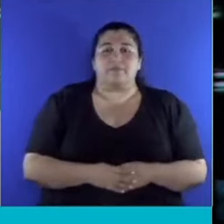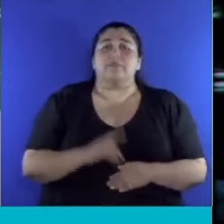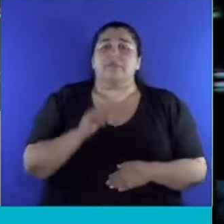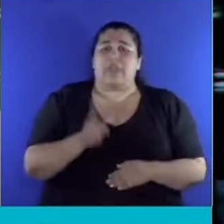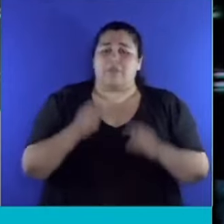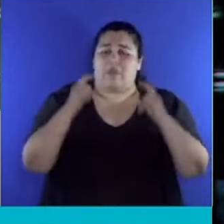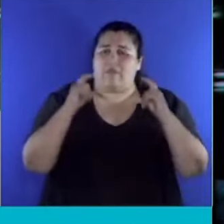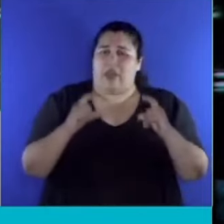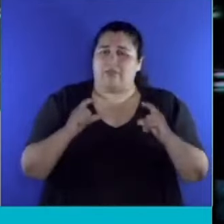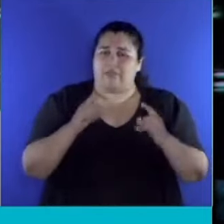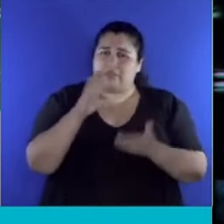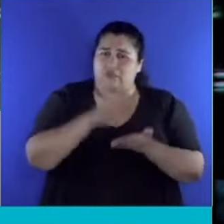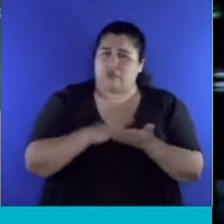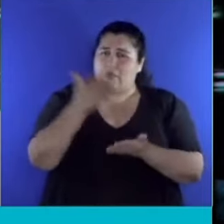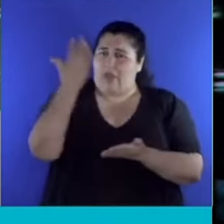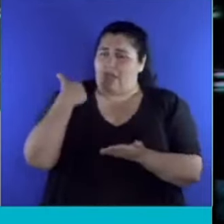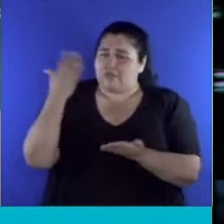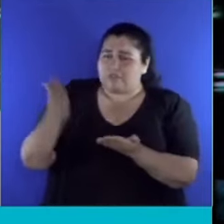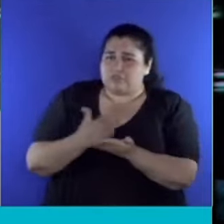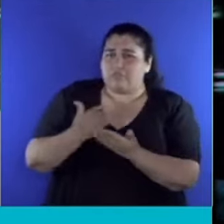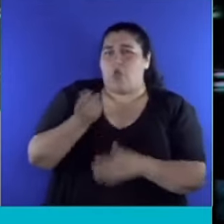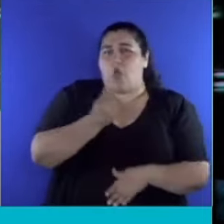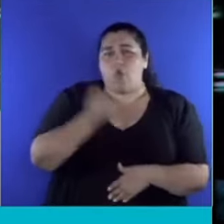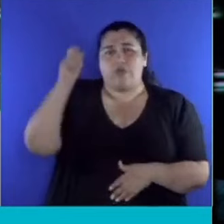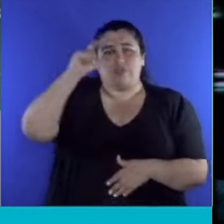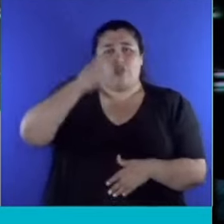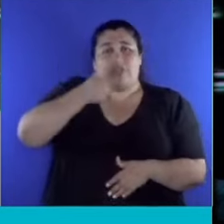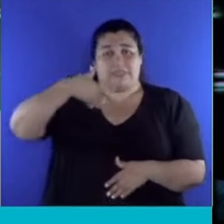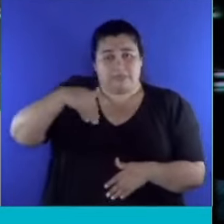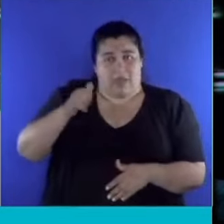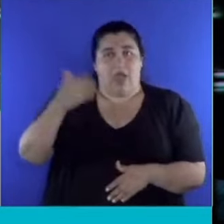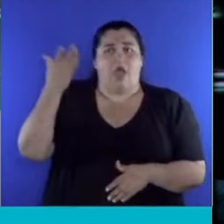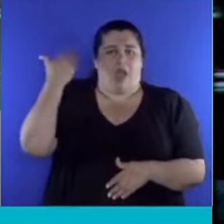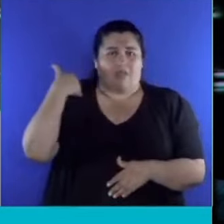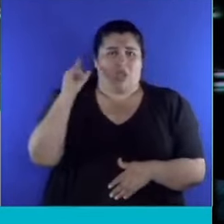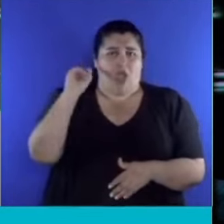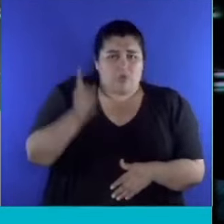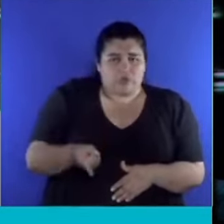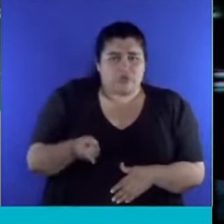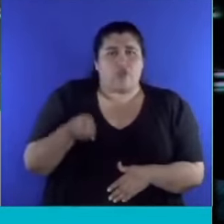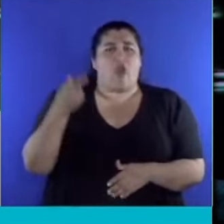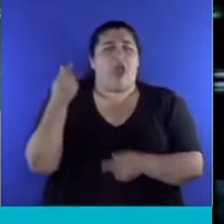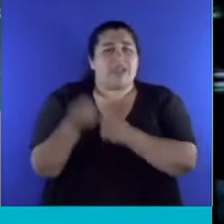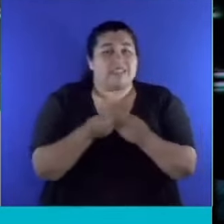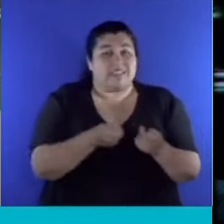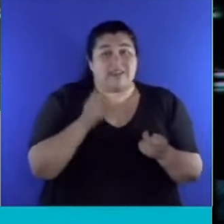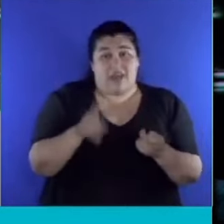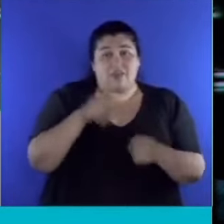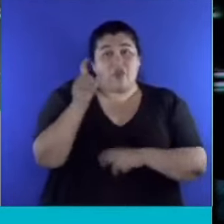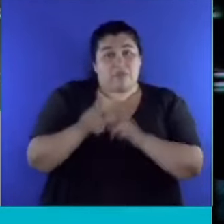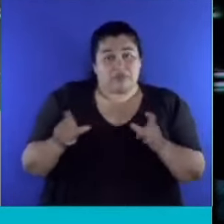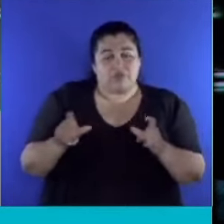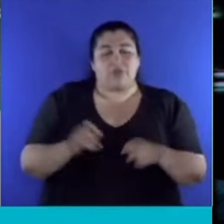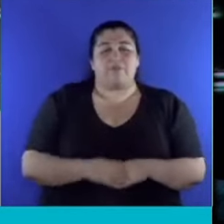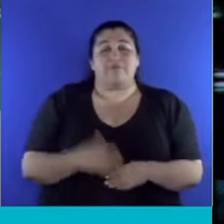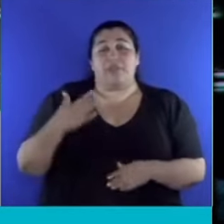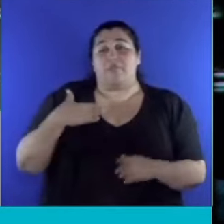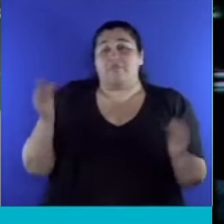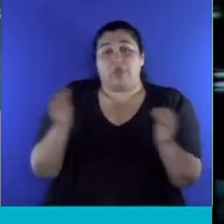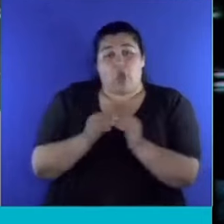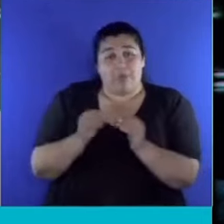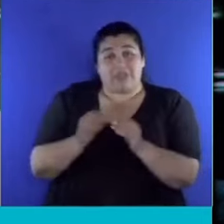fragmento de los alegatos del juicio a la esma donde se condenó a los asesinos de Rodolfo y donde mi compañera